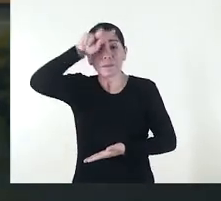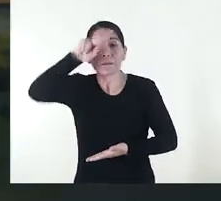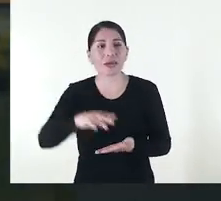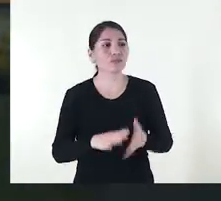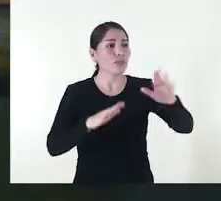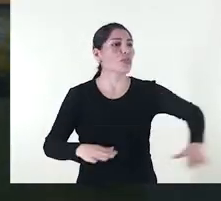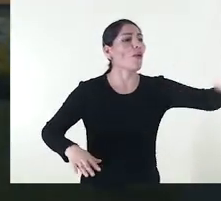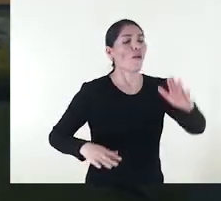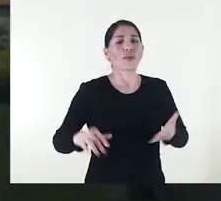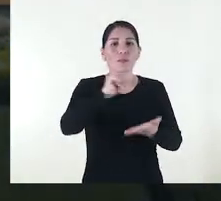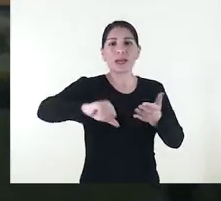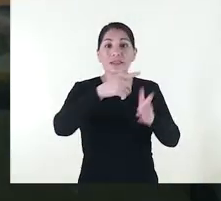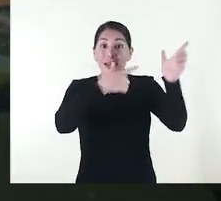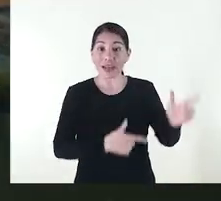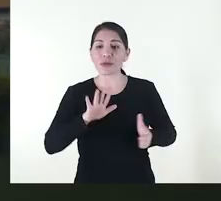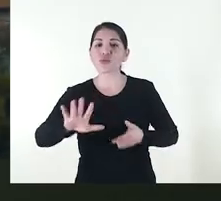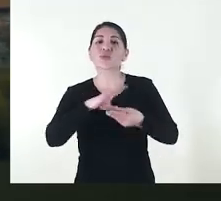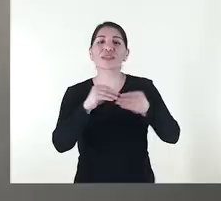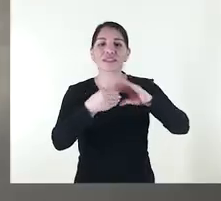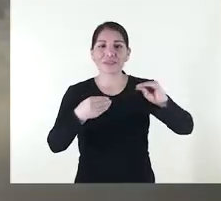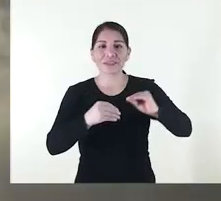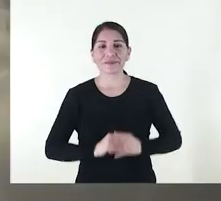patrimonio del conjunto integral de la Plaza de Armas de la